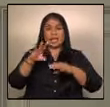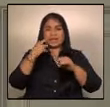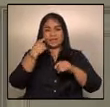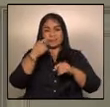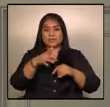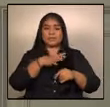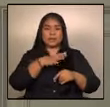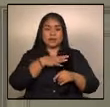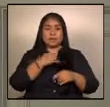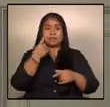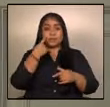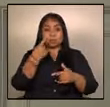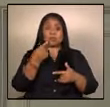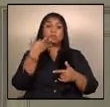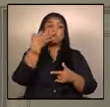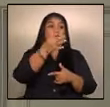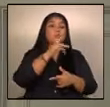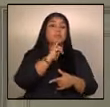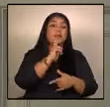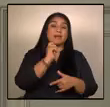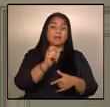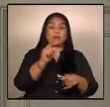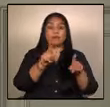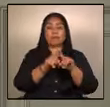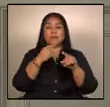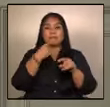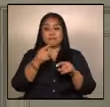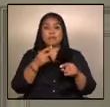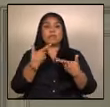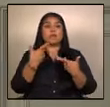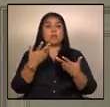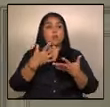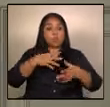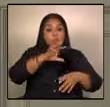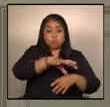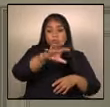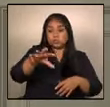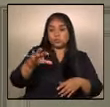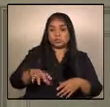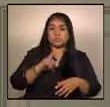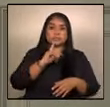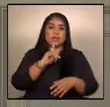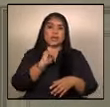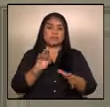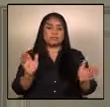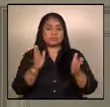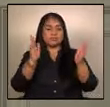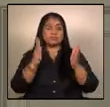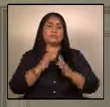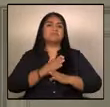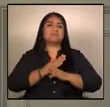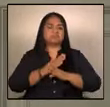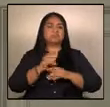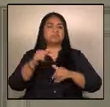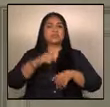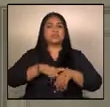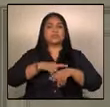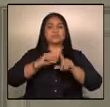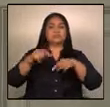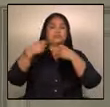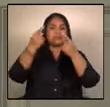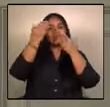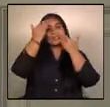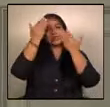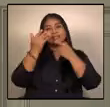más brillante para nuestras naciones y una región más próspera, segura y sostenible en el tiempo. Gracias por tenernos acá este